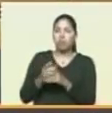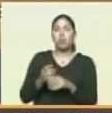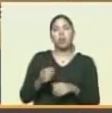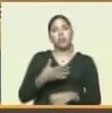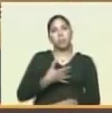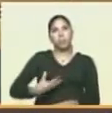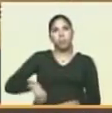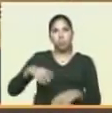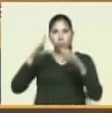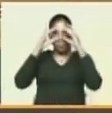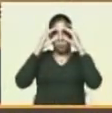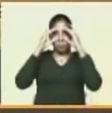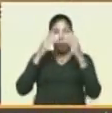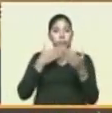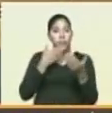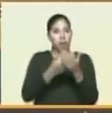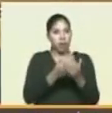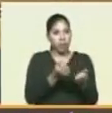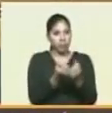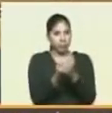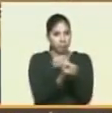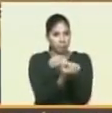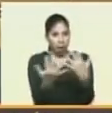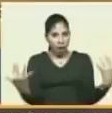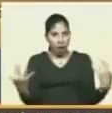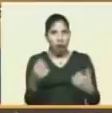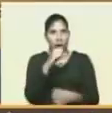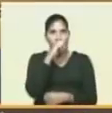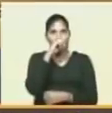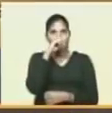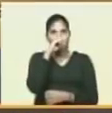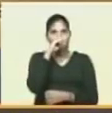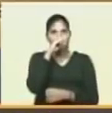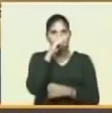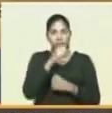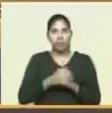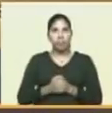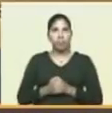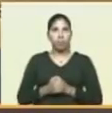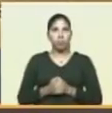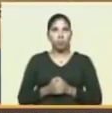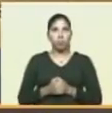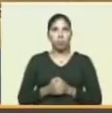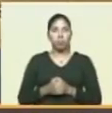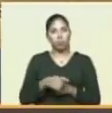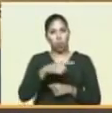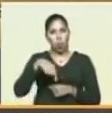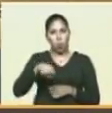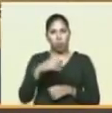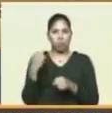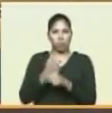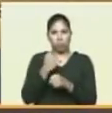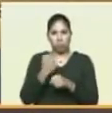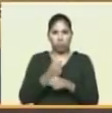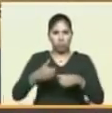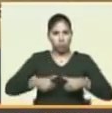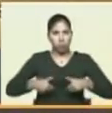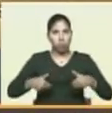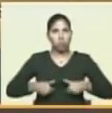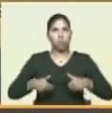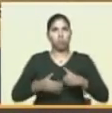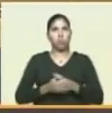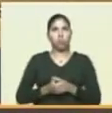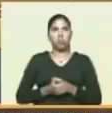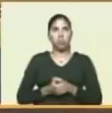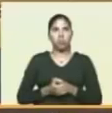y a ustedes constituyentistas, quienes pues han venido desarrollando una tarea que ya el pueblo venezolano